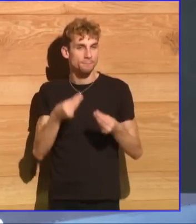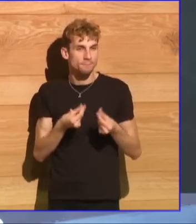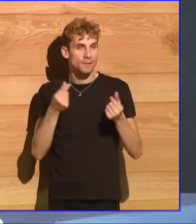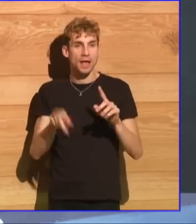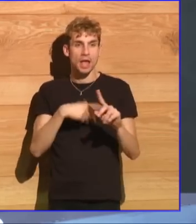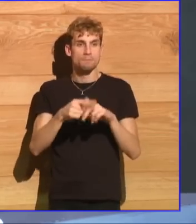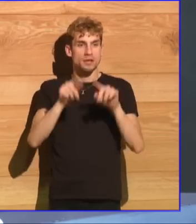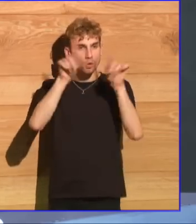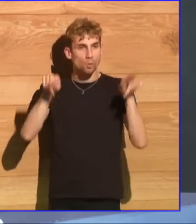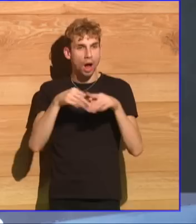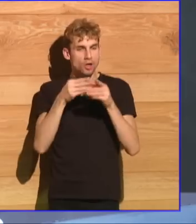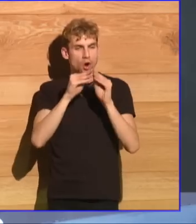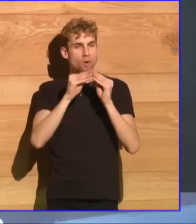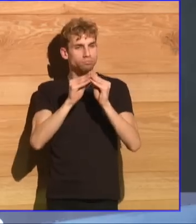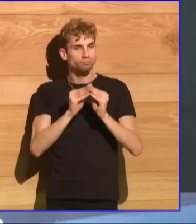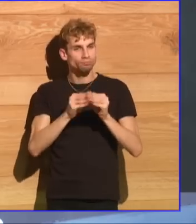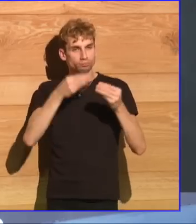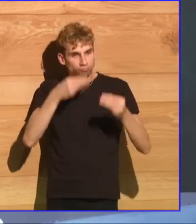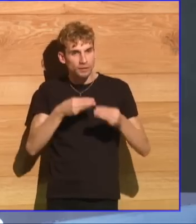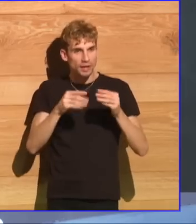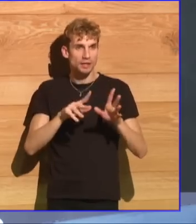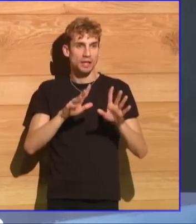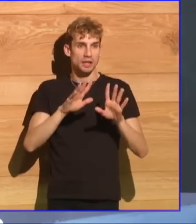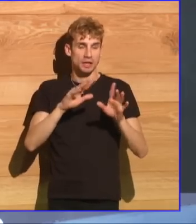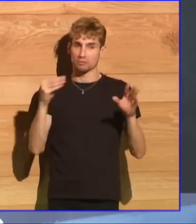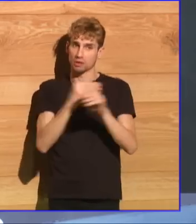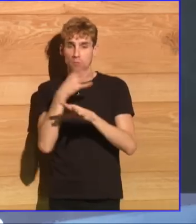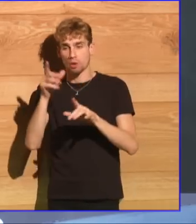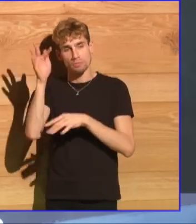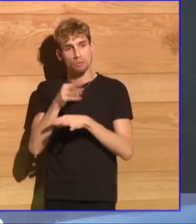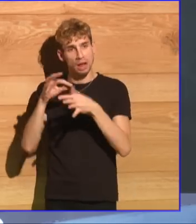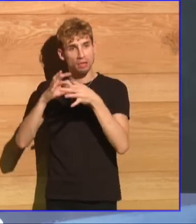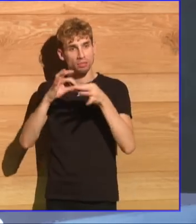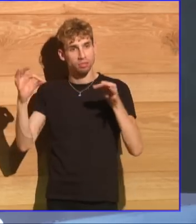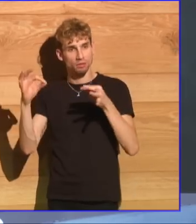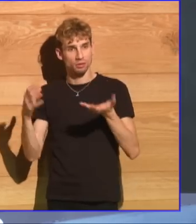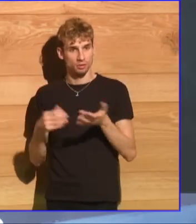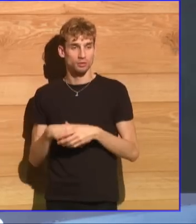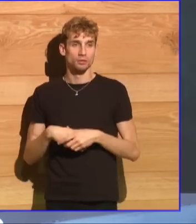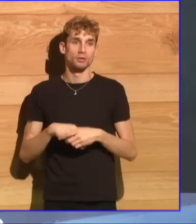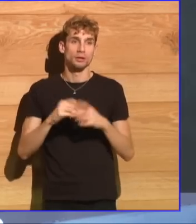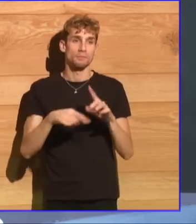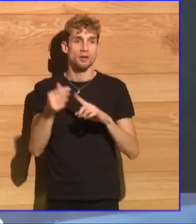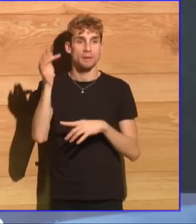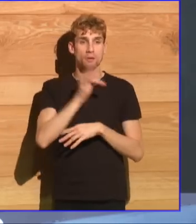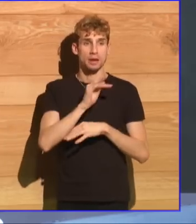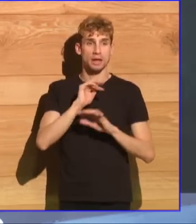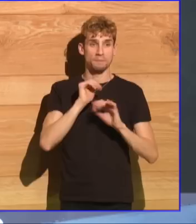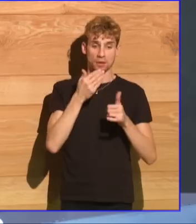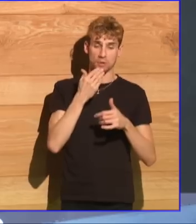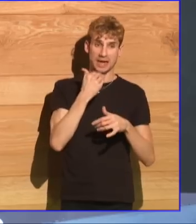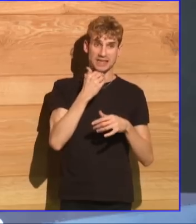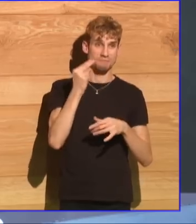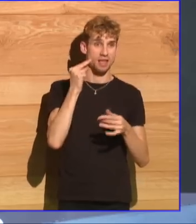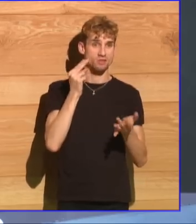del cuadro que es diferente al que pide una película tan coreográfica y tan enorme como esta. Es una película que empieza casi dando miedo, ¿no?